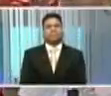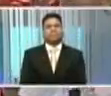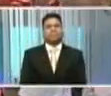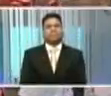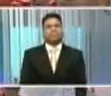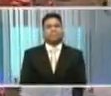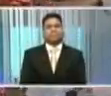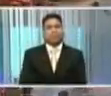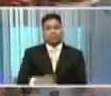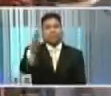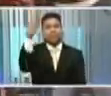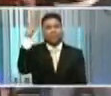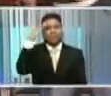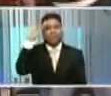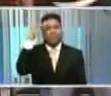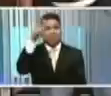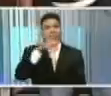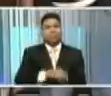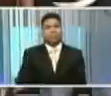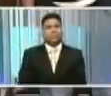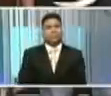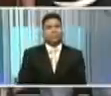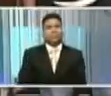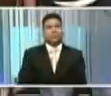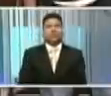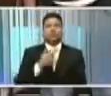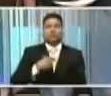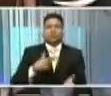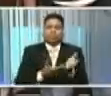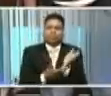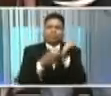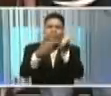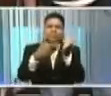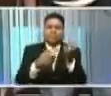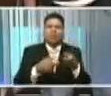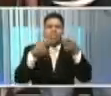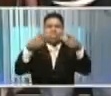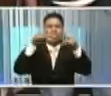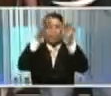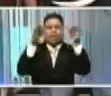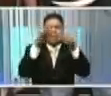ya saben, les voy a regalar un video.